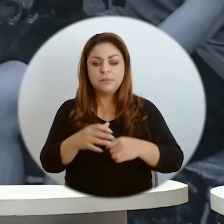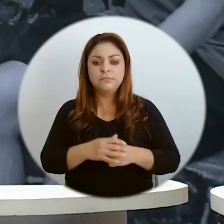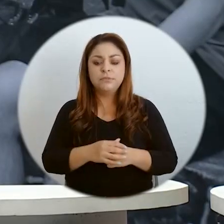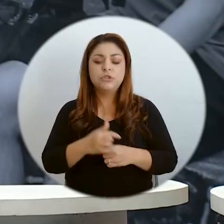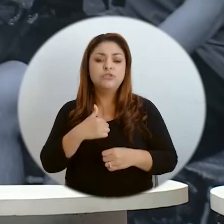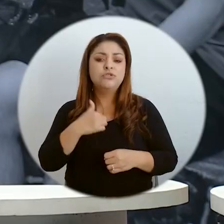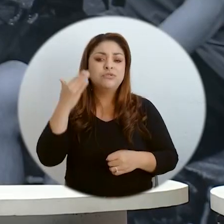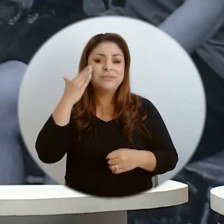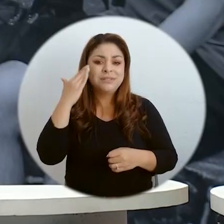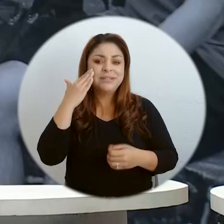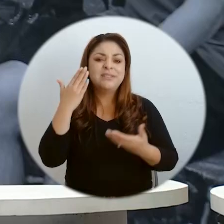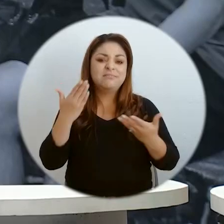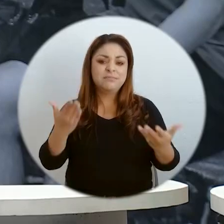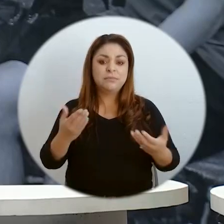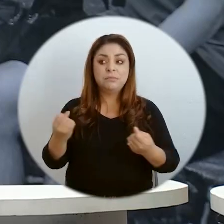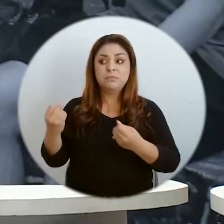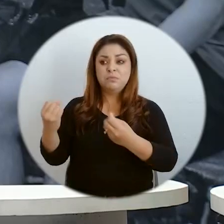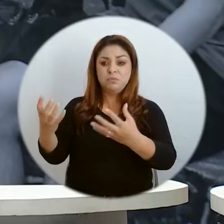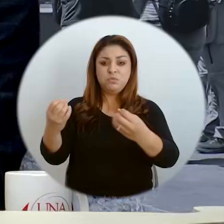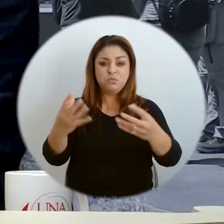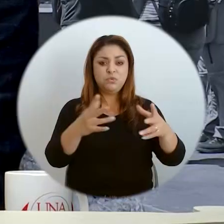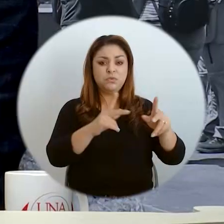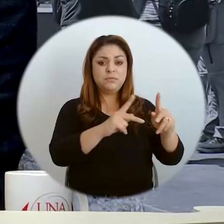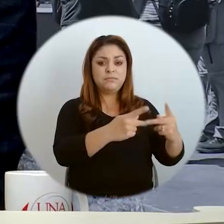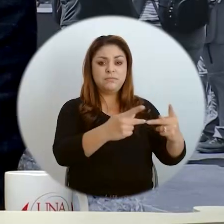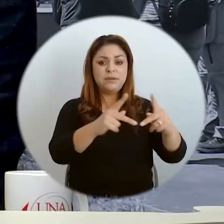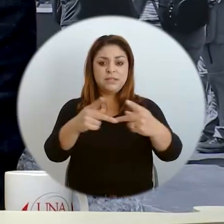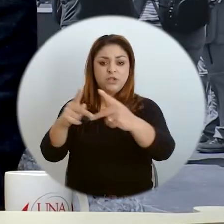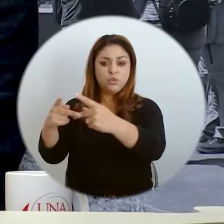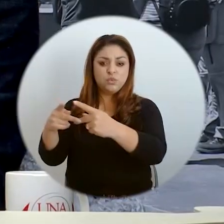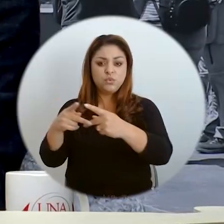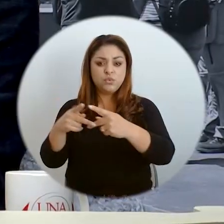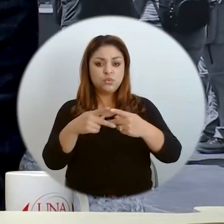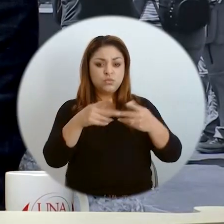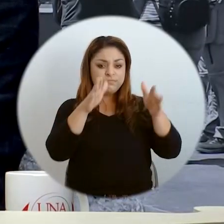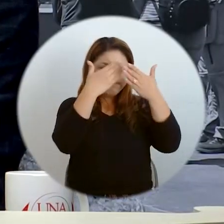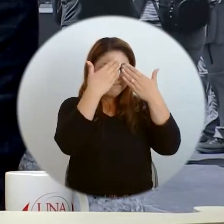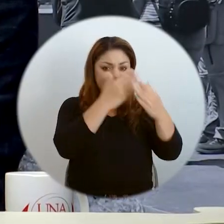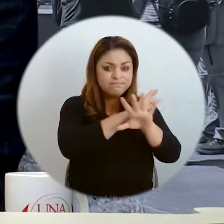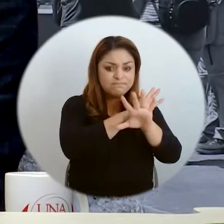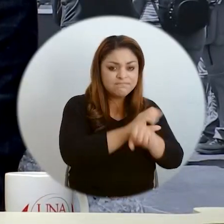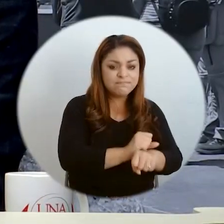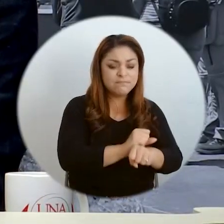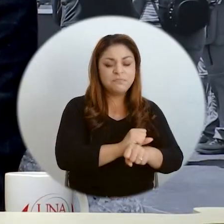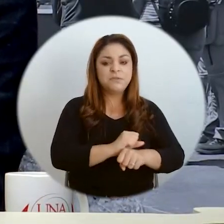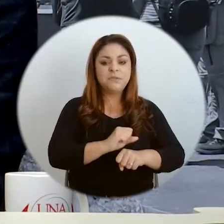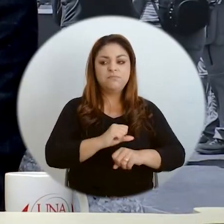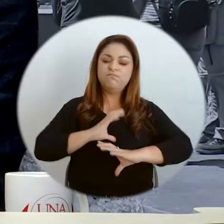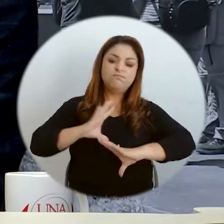seguro que muchos partidos que podríamos definir neoconservadores no les va a gustar esa etiqueta.